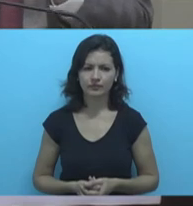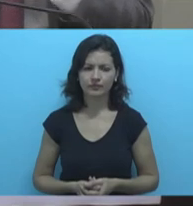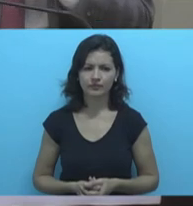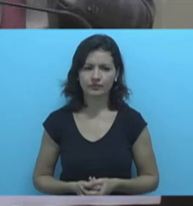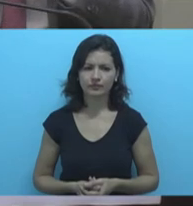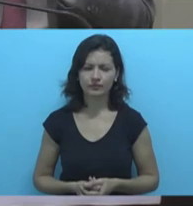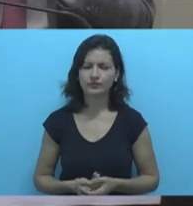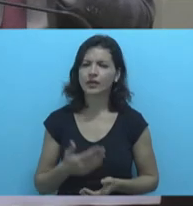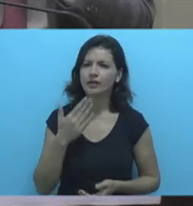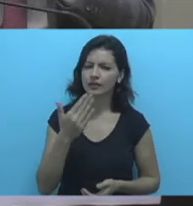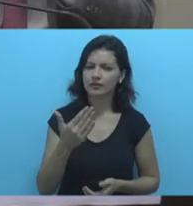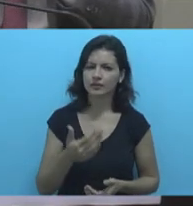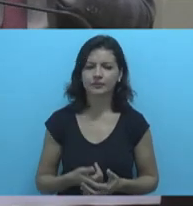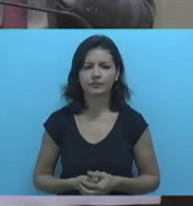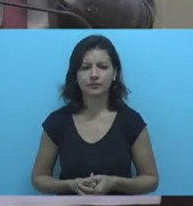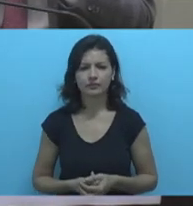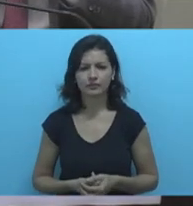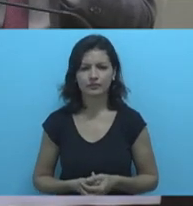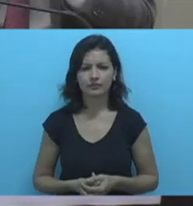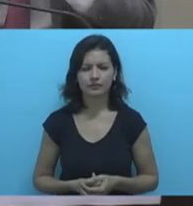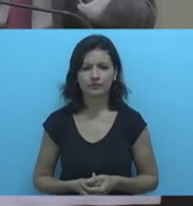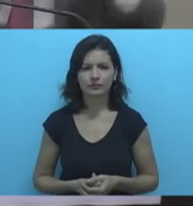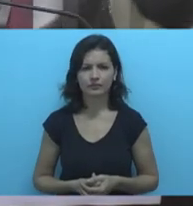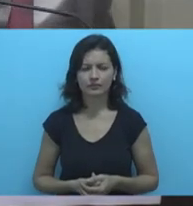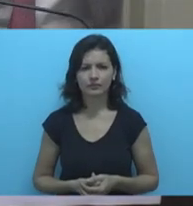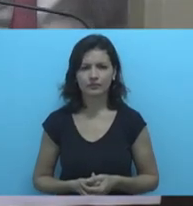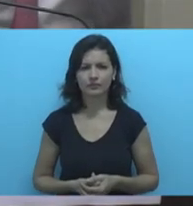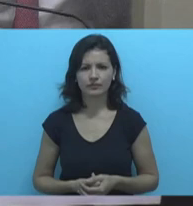Gracias, Julián. Tiene la palabra el diputado Mayoraz.